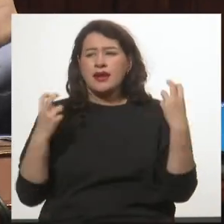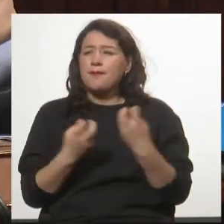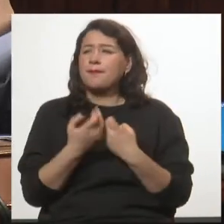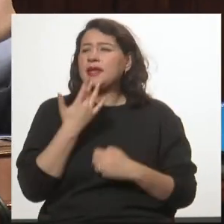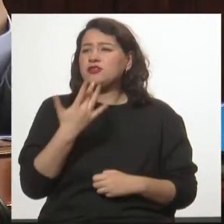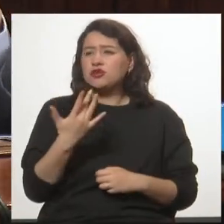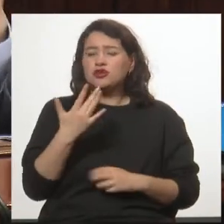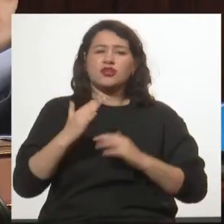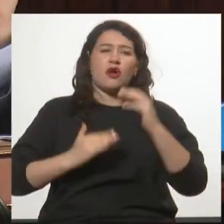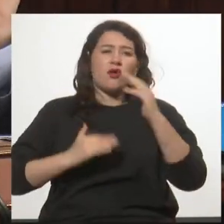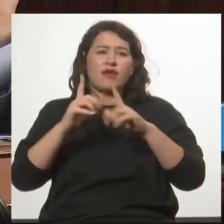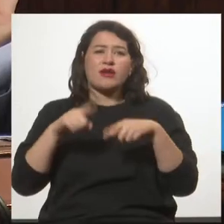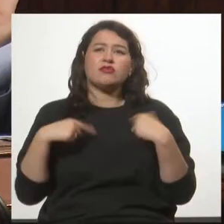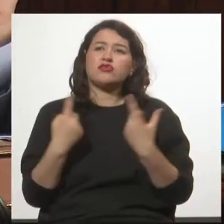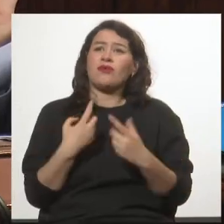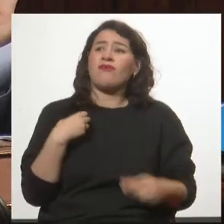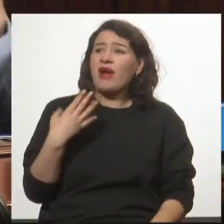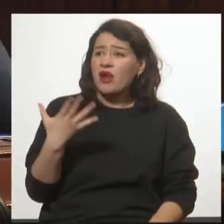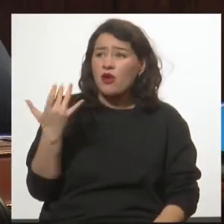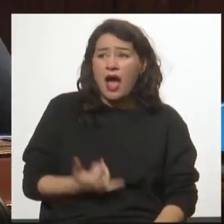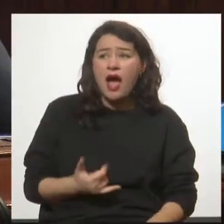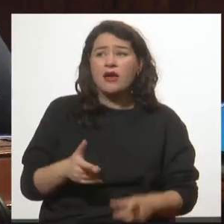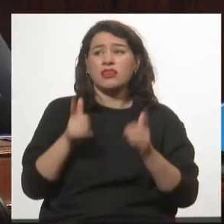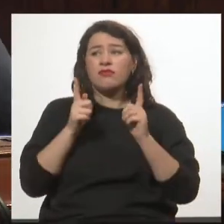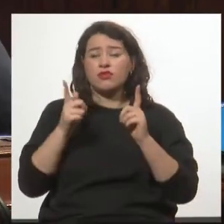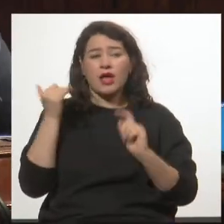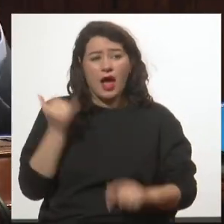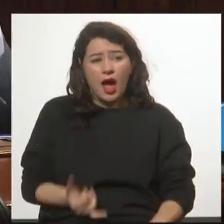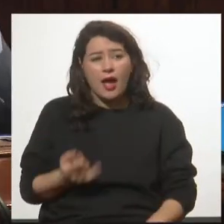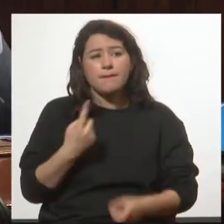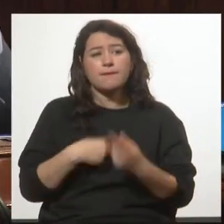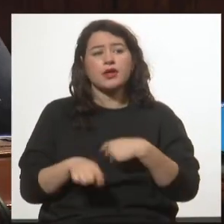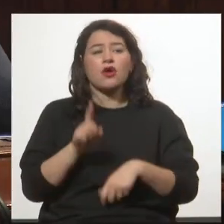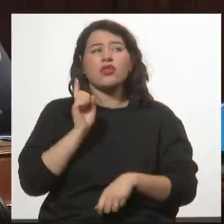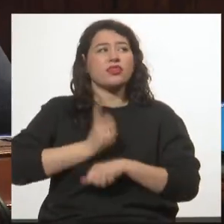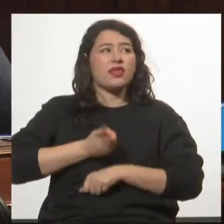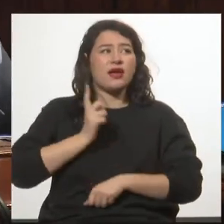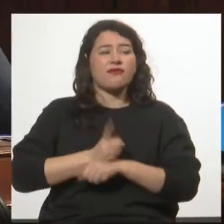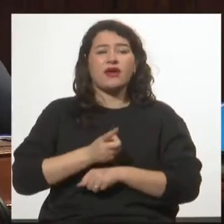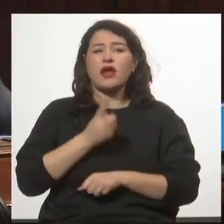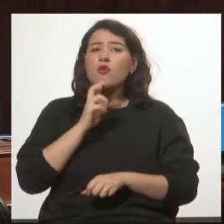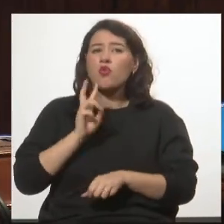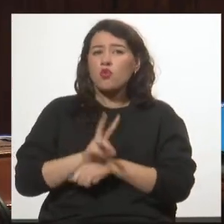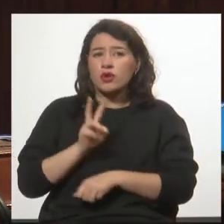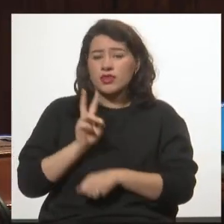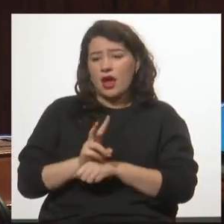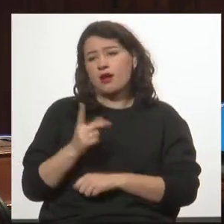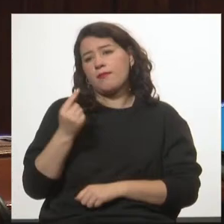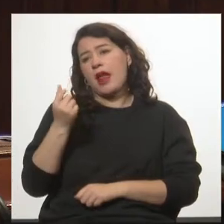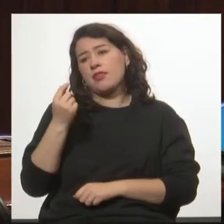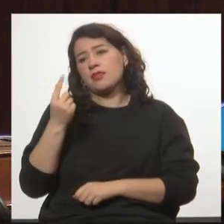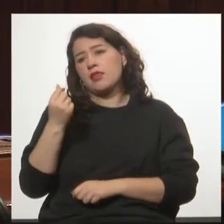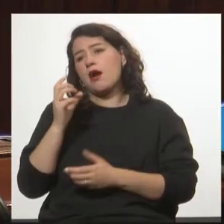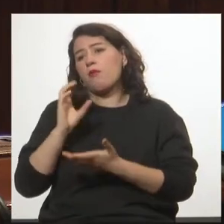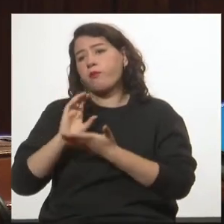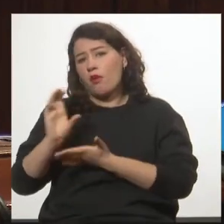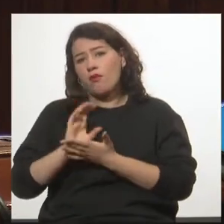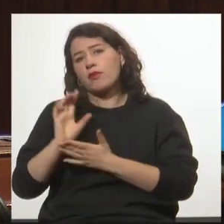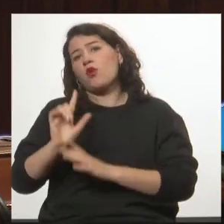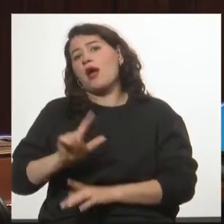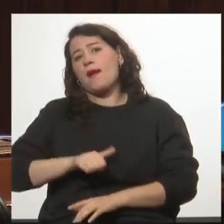que valoramos y disfrutamos pero no por eso debemos dejar de cuidar los dineros públicos y su uso